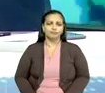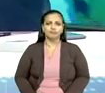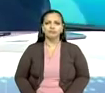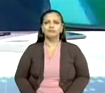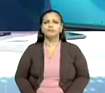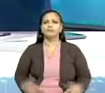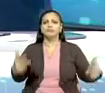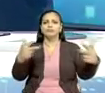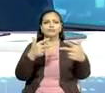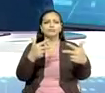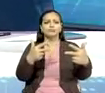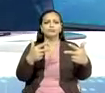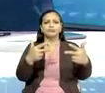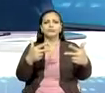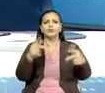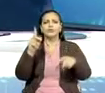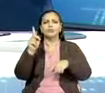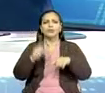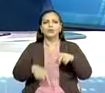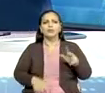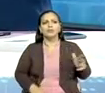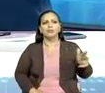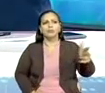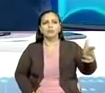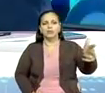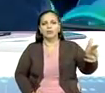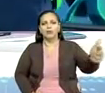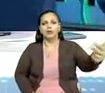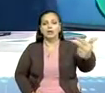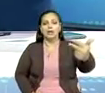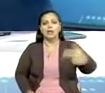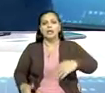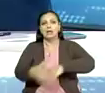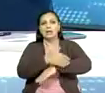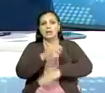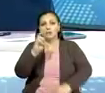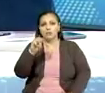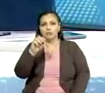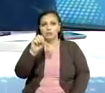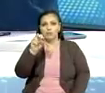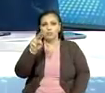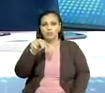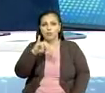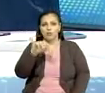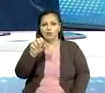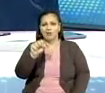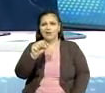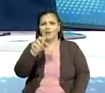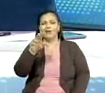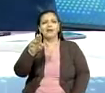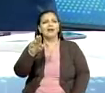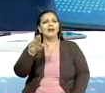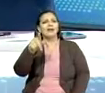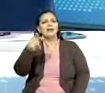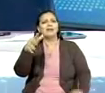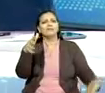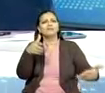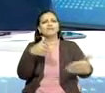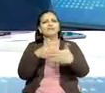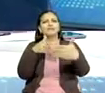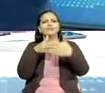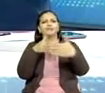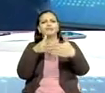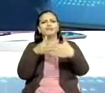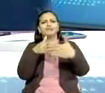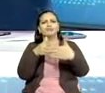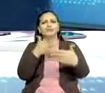¿Por qué calle? Porque ahí el parterre de la avenida Las Monjas, sí, no permite el cruce de calles por ningún lado. Solo por esa vía.